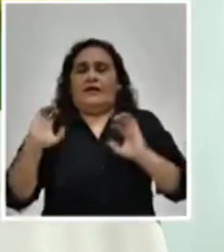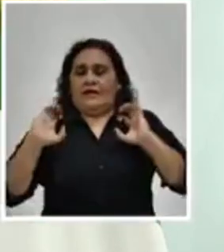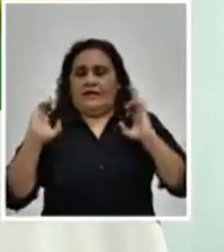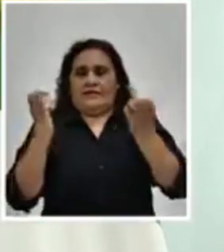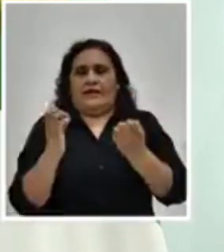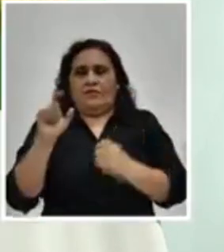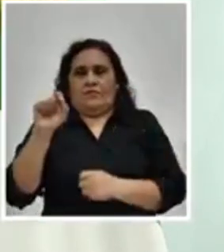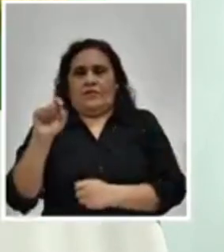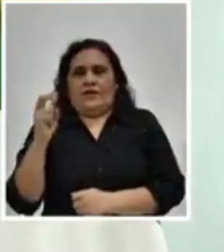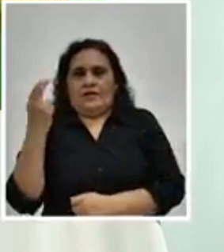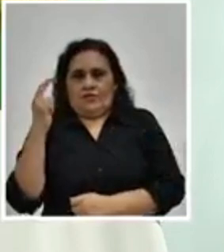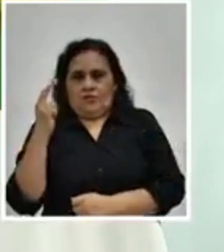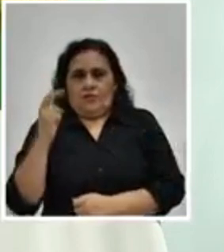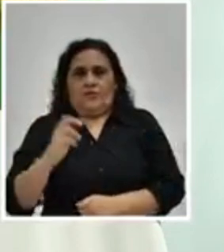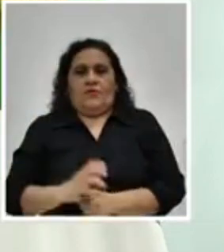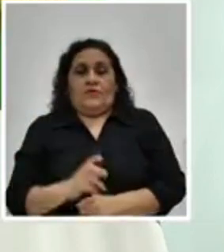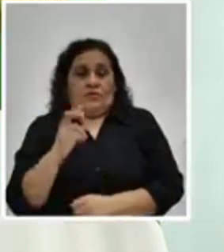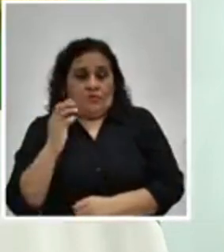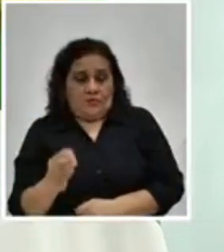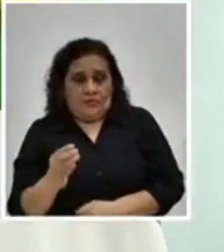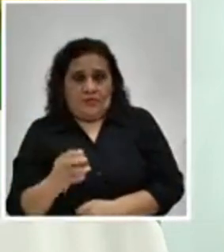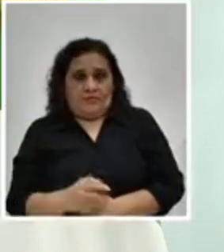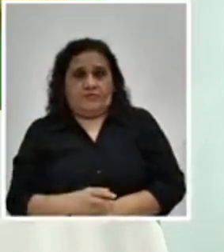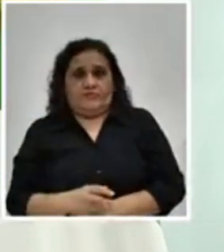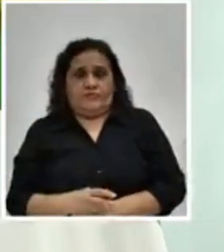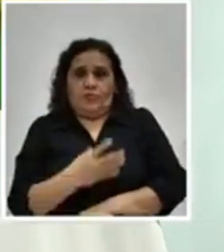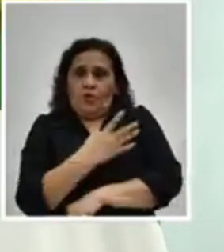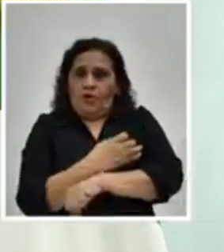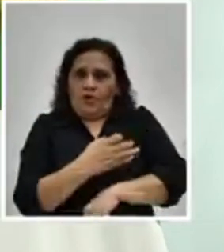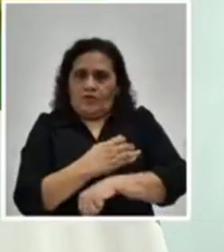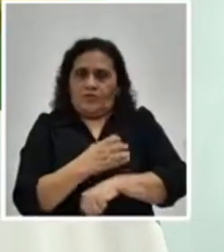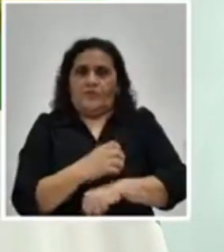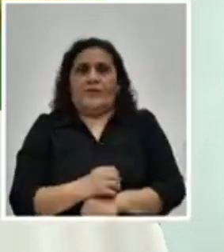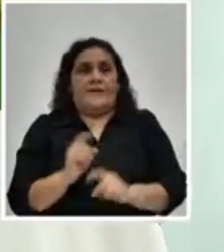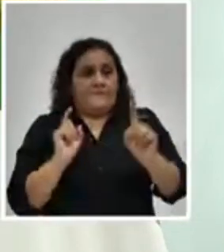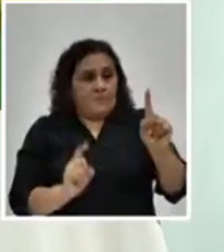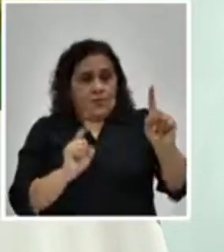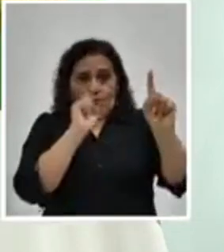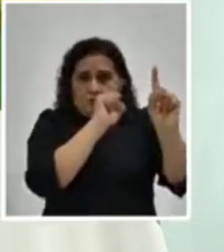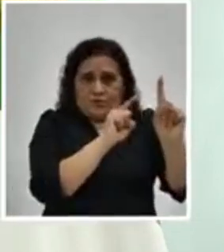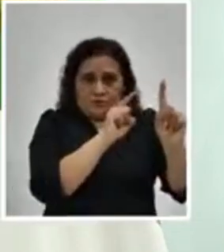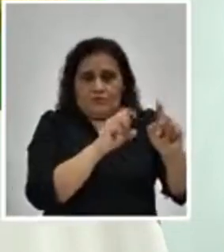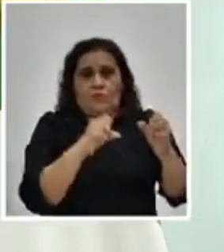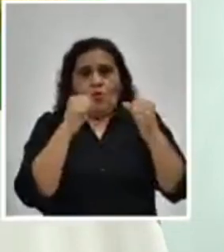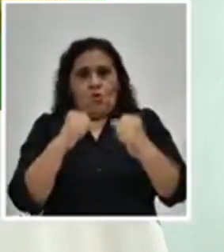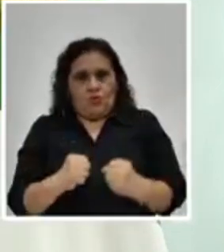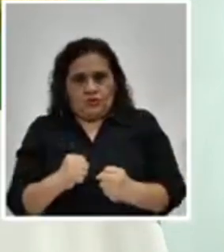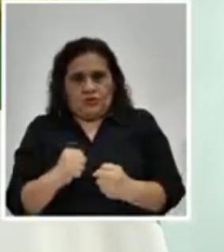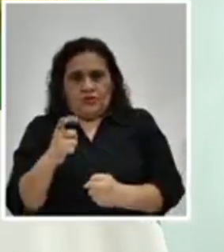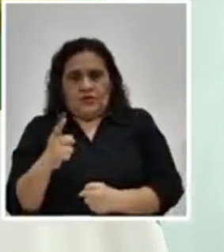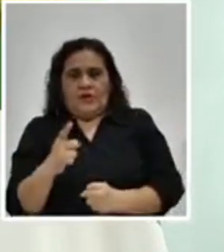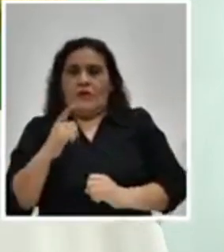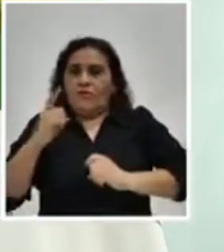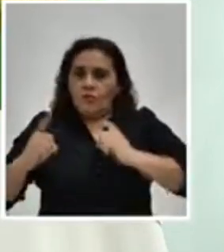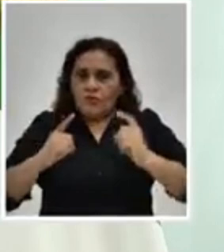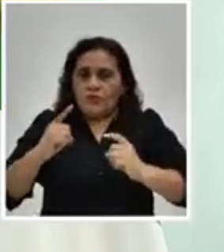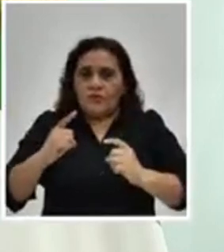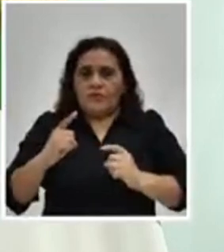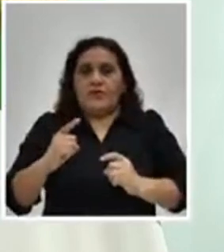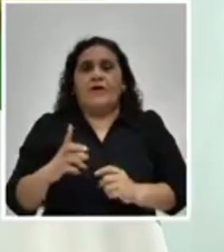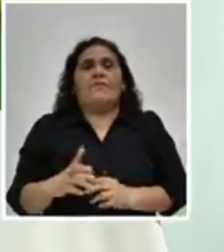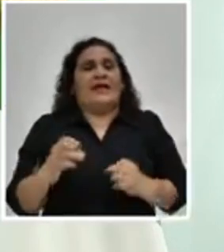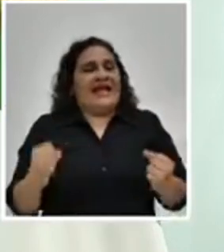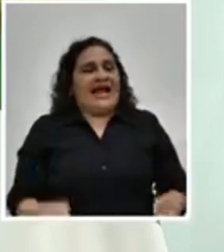Fortalecimiento de la infraestructura del Estadio 20 de Noviembre con el objetivo de consolidar la infraestructura deportiva existente y